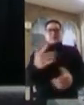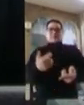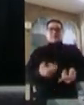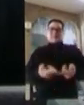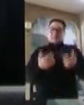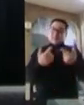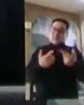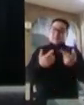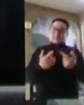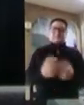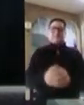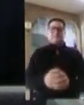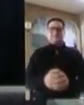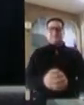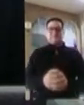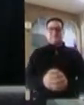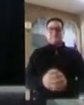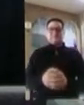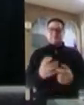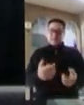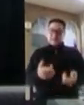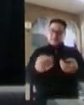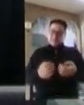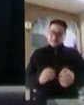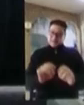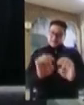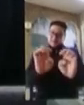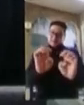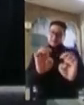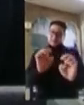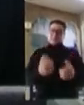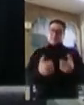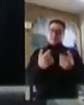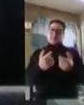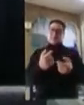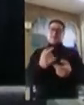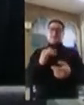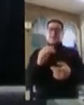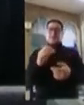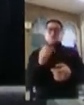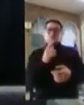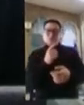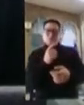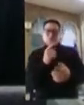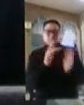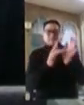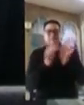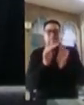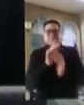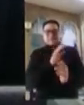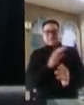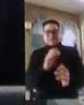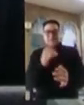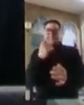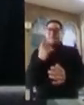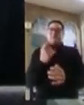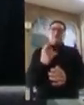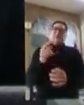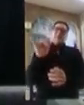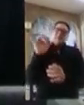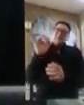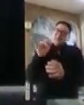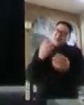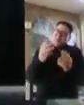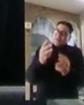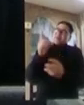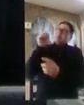de tiempo. La vida eterna es Cristo Jesús. Porque de tal manera amó Dios al mundo que ha dado a